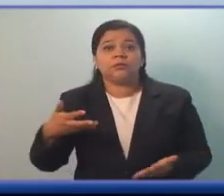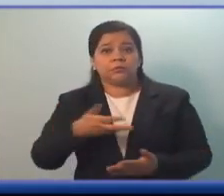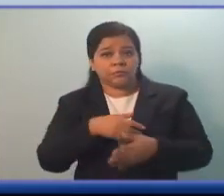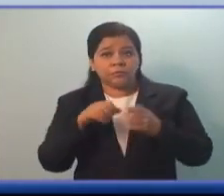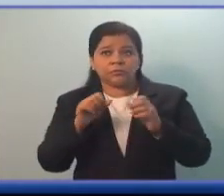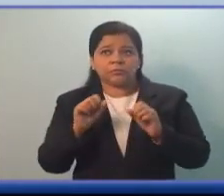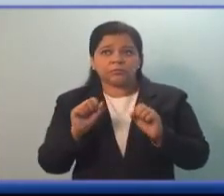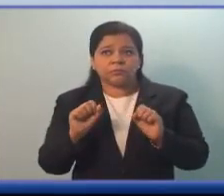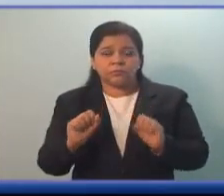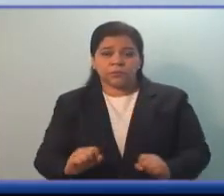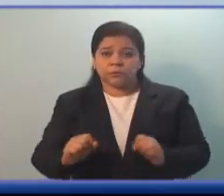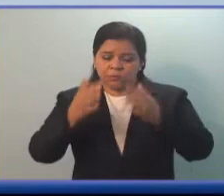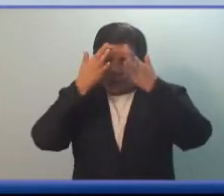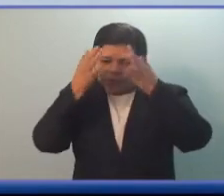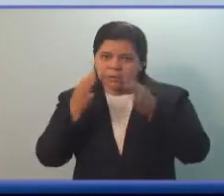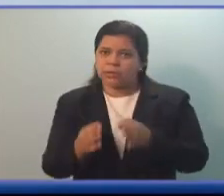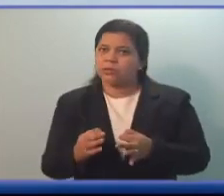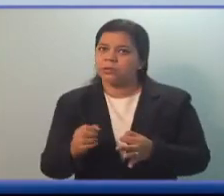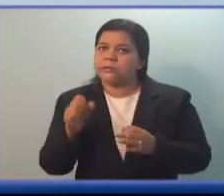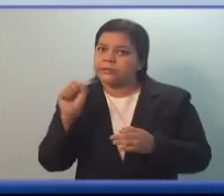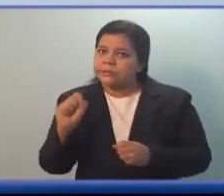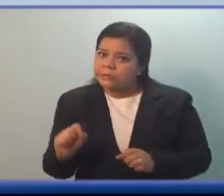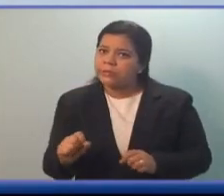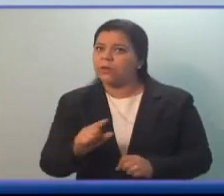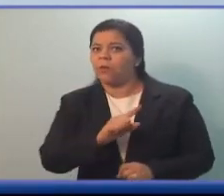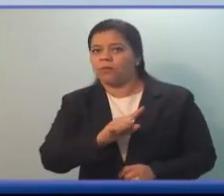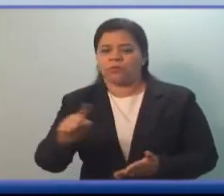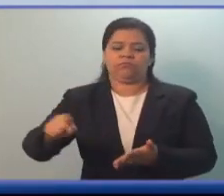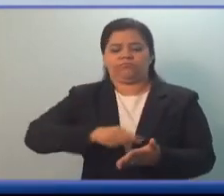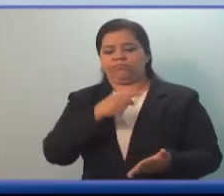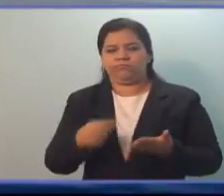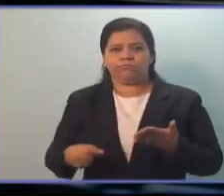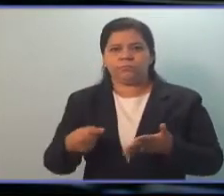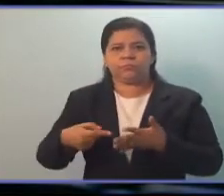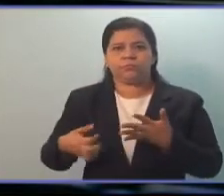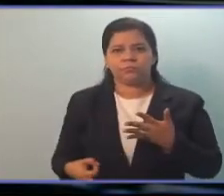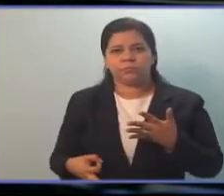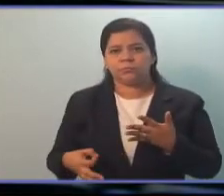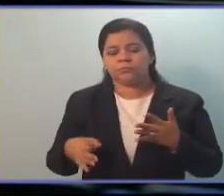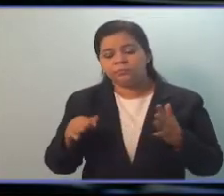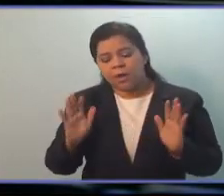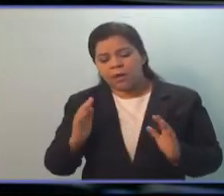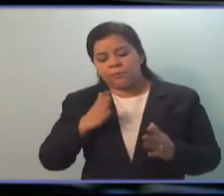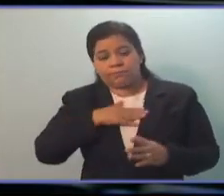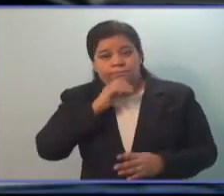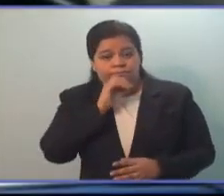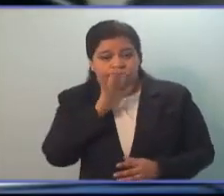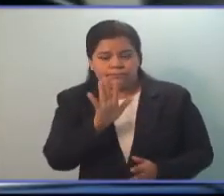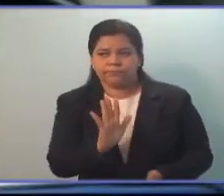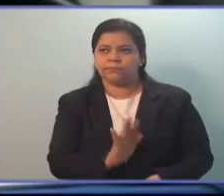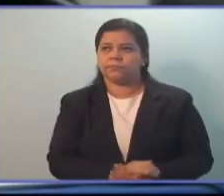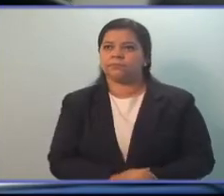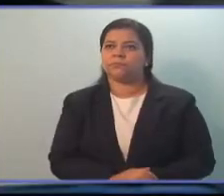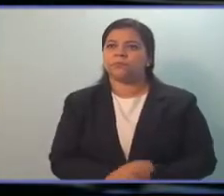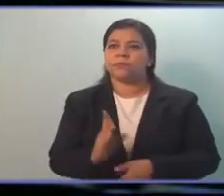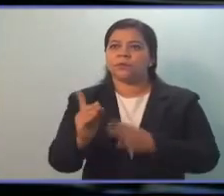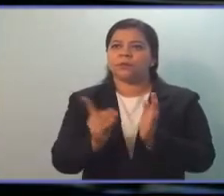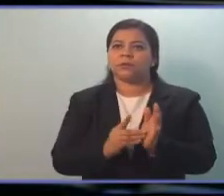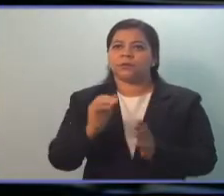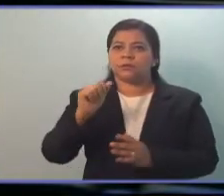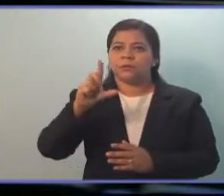su derogatoria. Eso es lo que le puedo decir, diputado Janda. Bueno. Diputado Almendares.